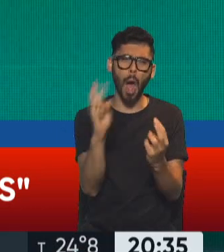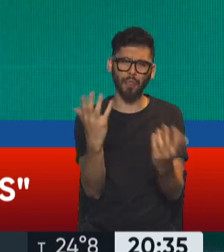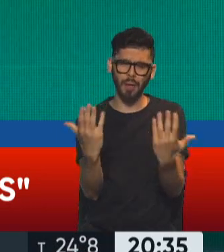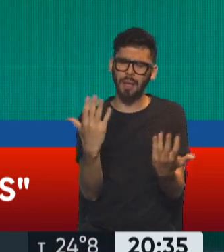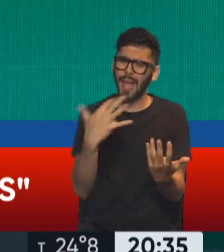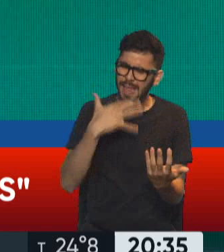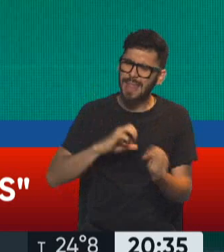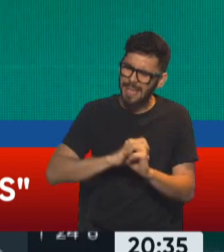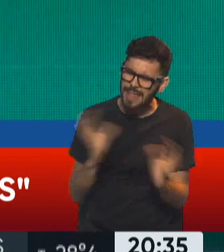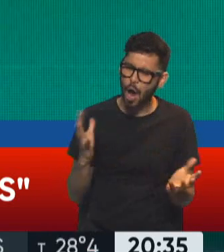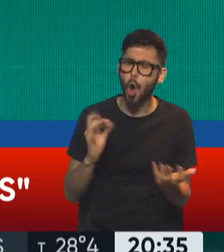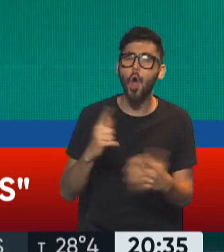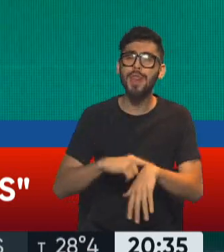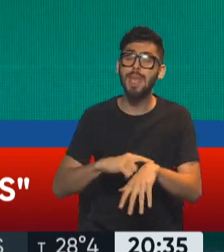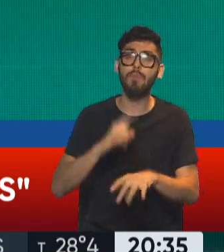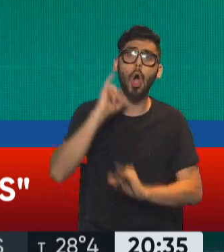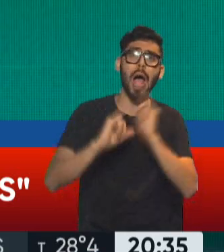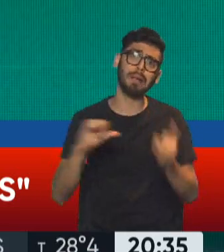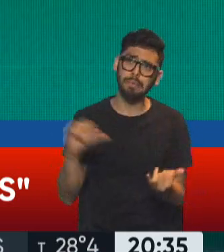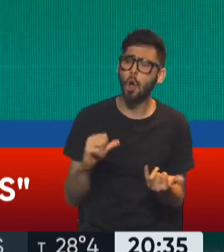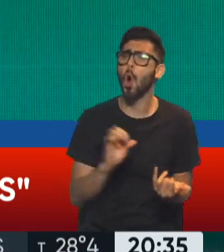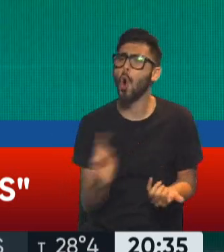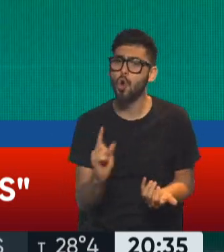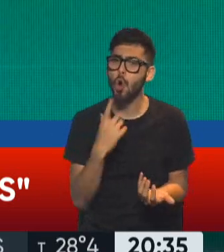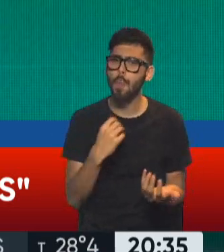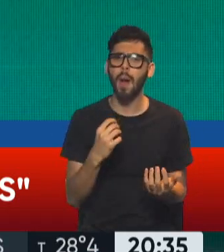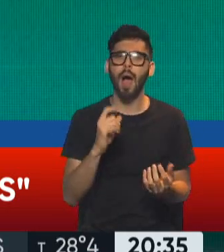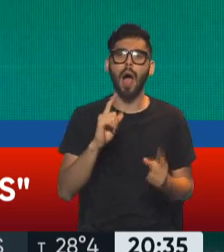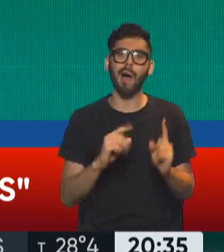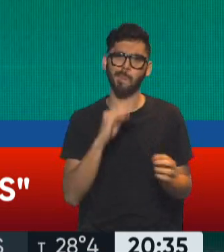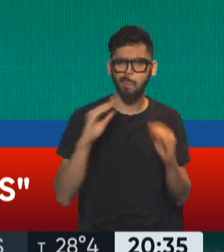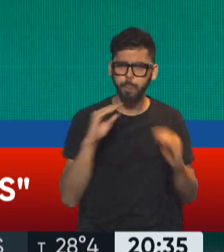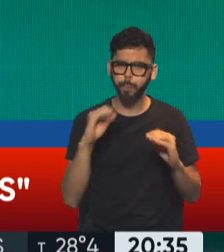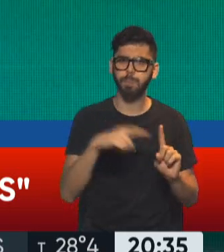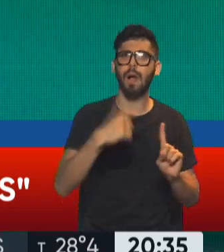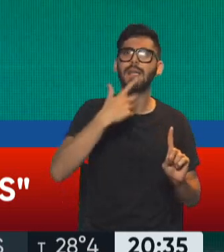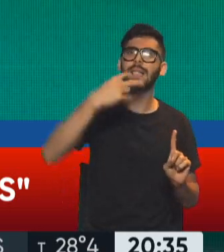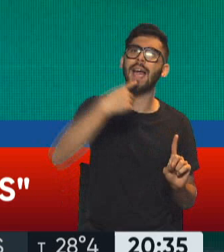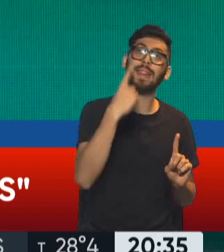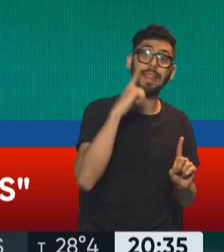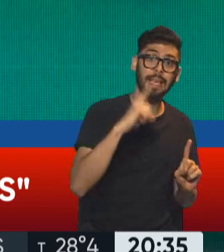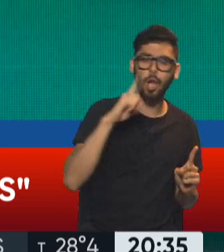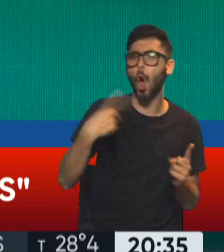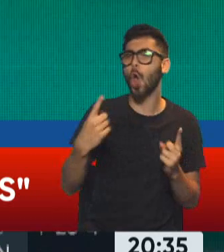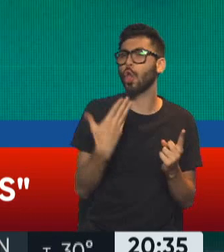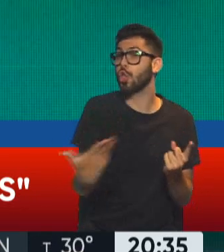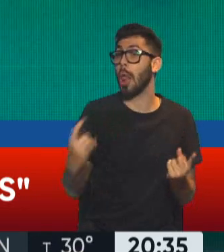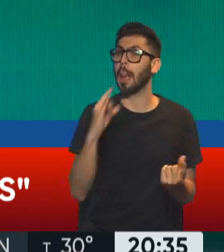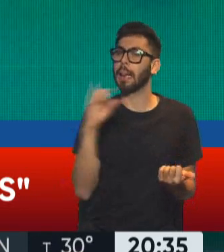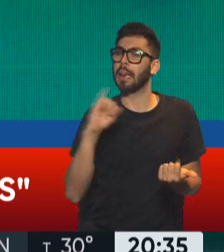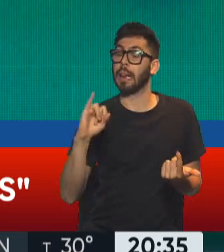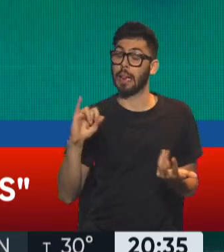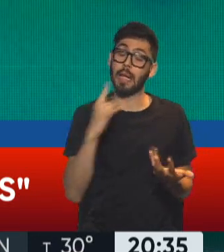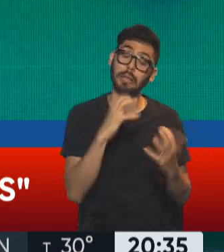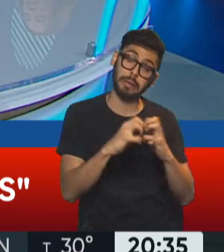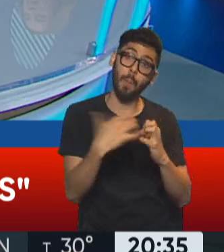entiende, digo, Mira, porque no hay tiempo para explicarlo. Mira, Y quizás esos latiguillos que todo el tiempo Santilli tira y otros candidatos Claro. tiran, que quizás Sí, son muy técnic- discutibles, pero pueden